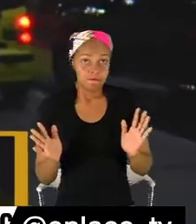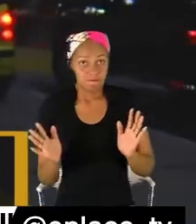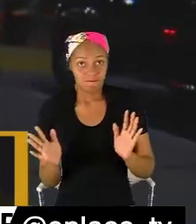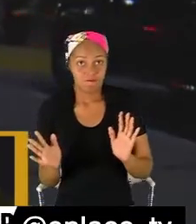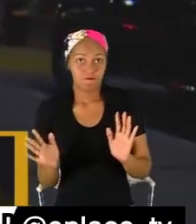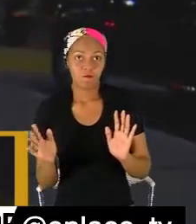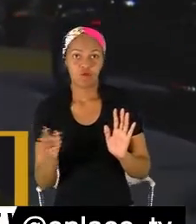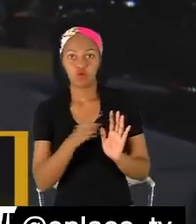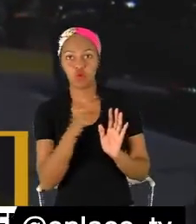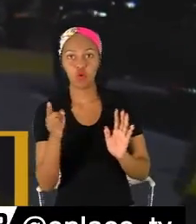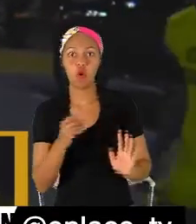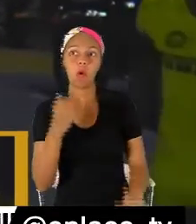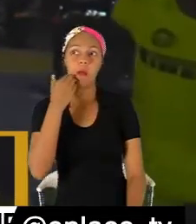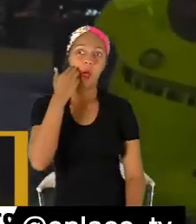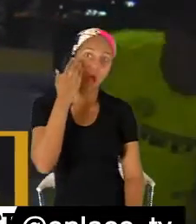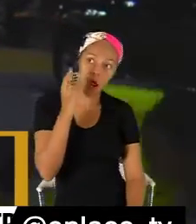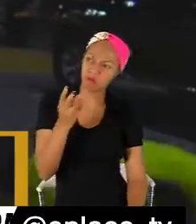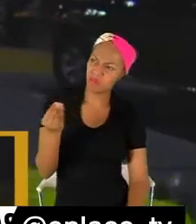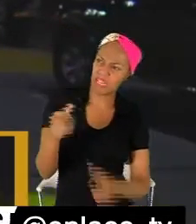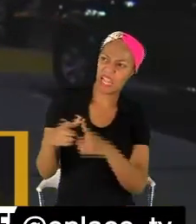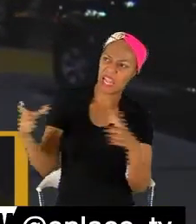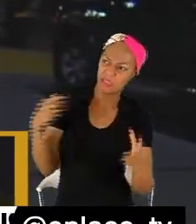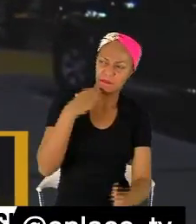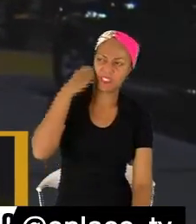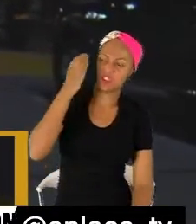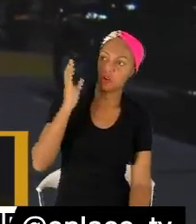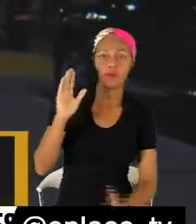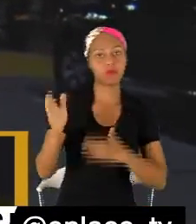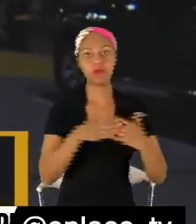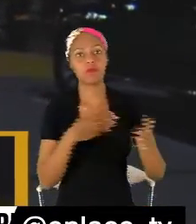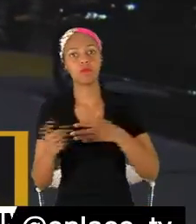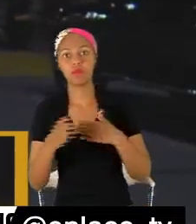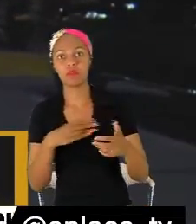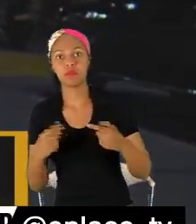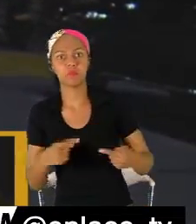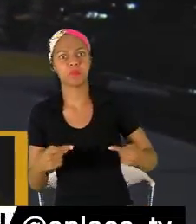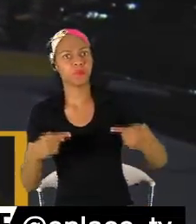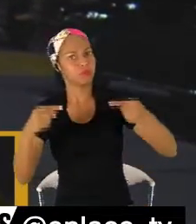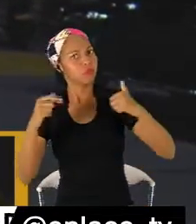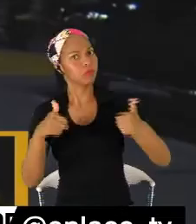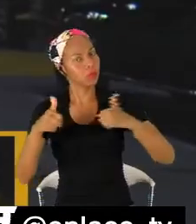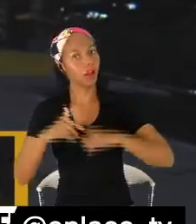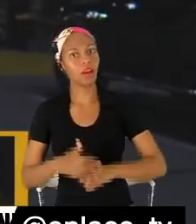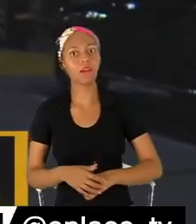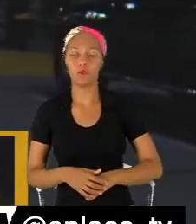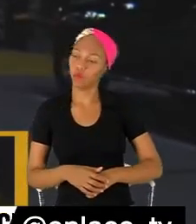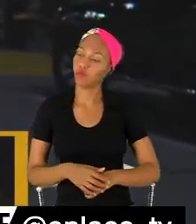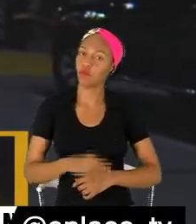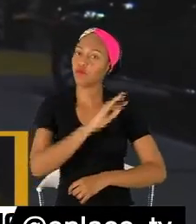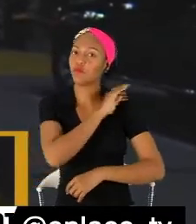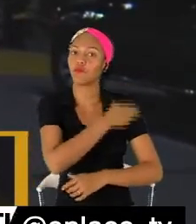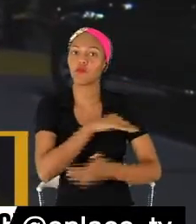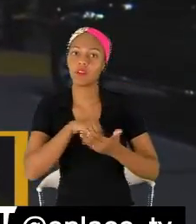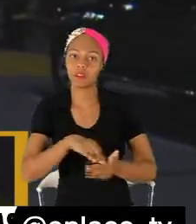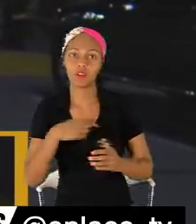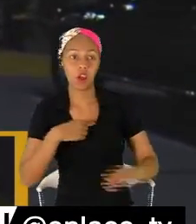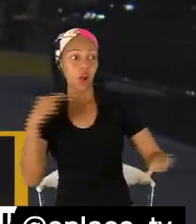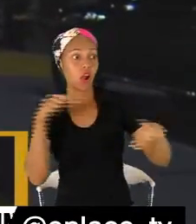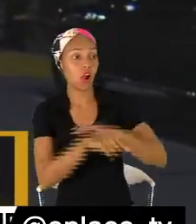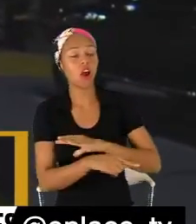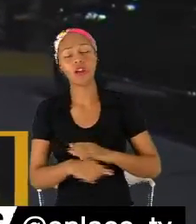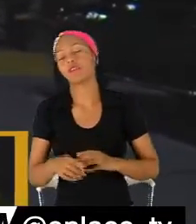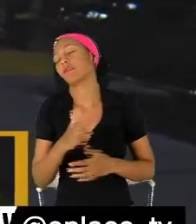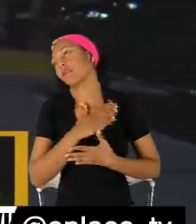la mayoría de jugadores veteranos, pues hay un buen nivel para competir. Y pues por el gol, pues gracias a Dios se dio la